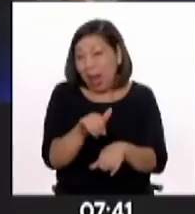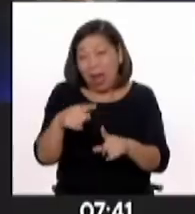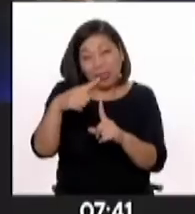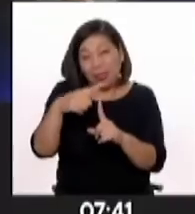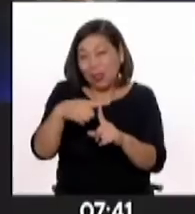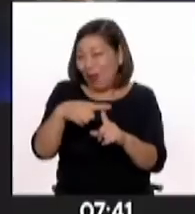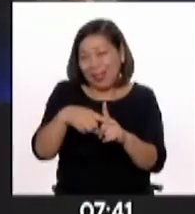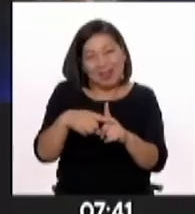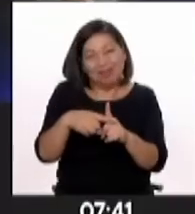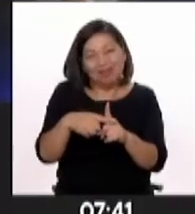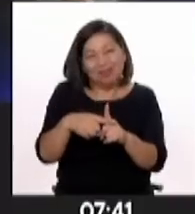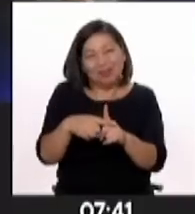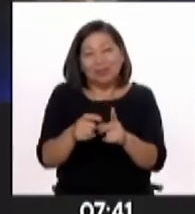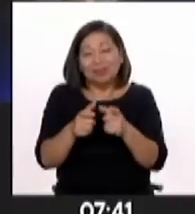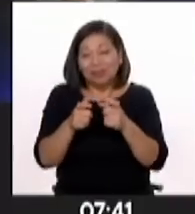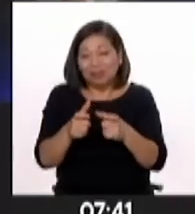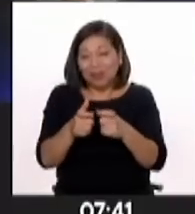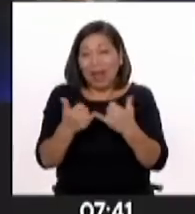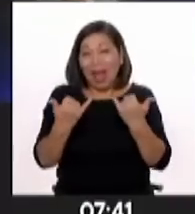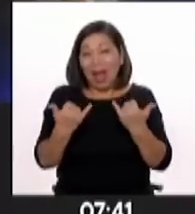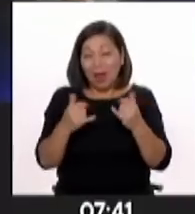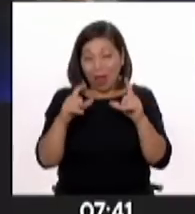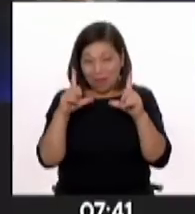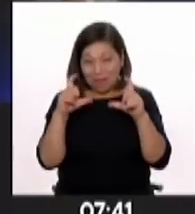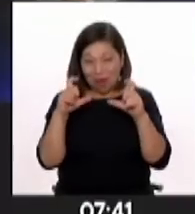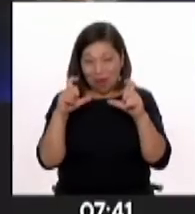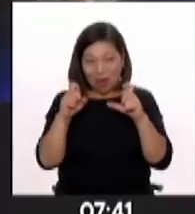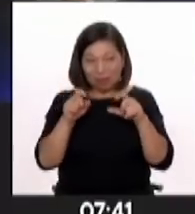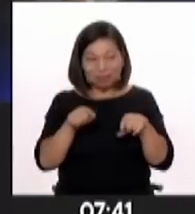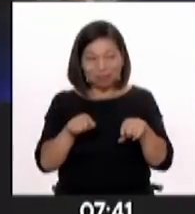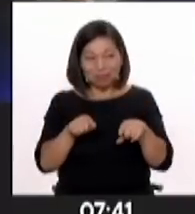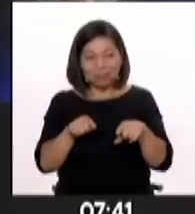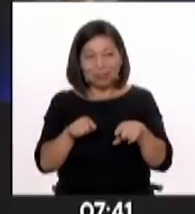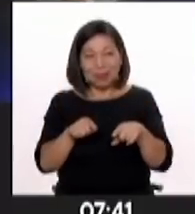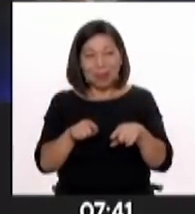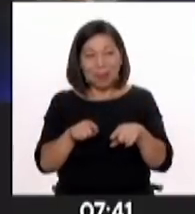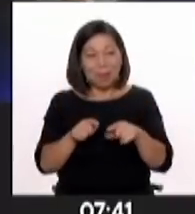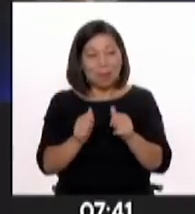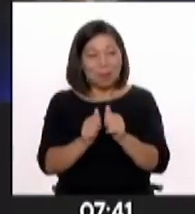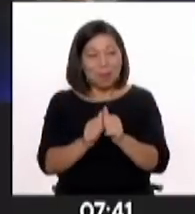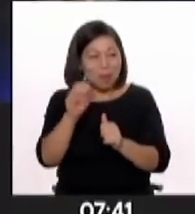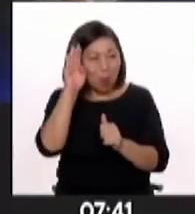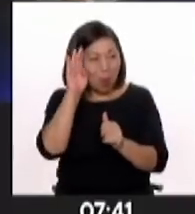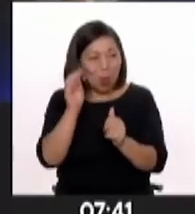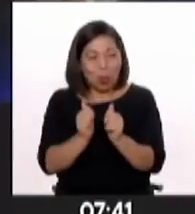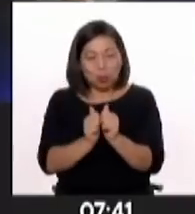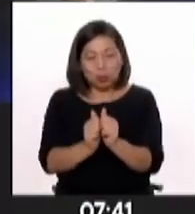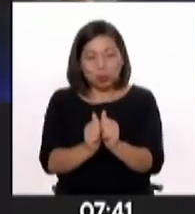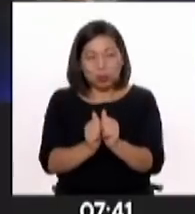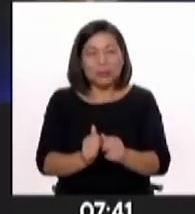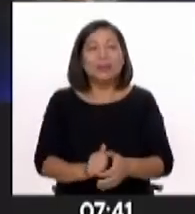está resguardado, reiteramos, en estas fotografías, por agentes de la Policía Nacional.